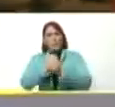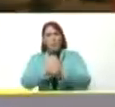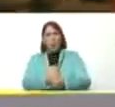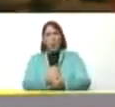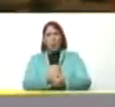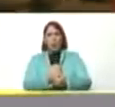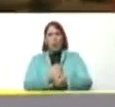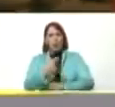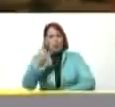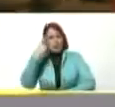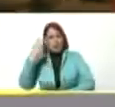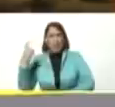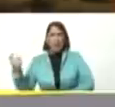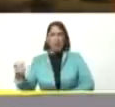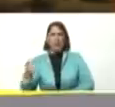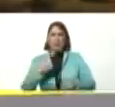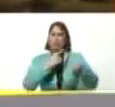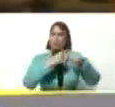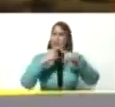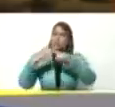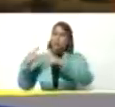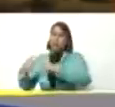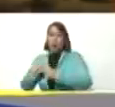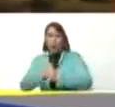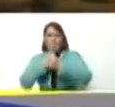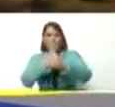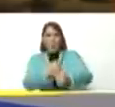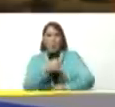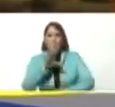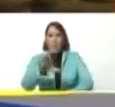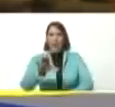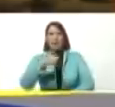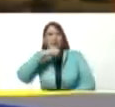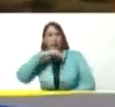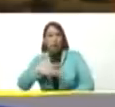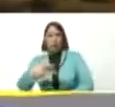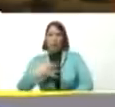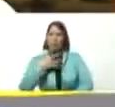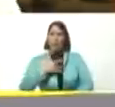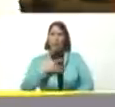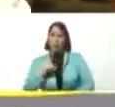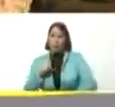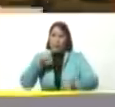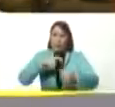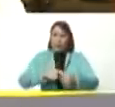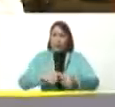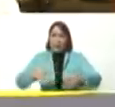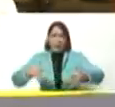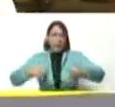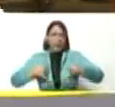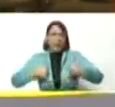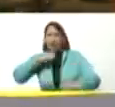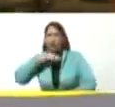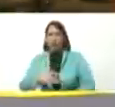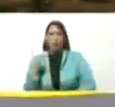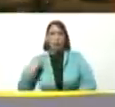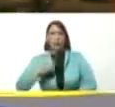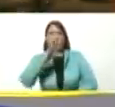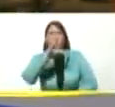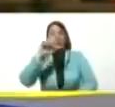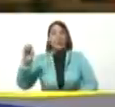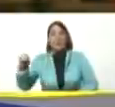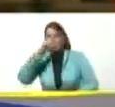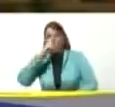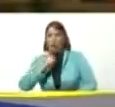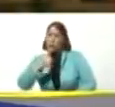multiplicado eso por el amor a la patria, por el amor a la historia propia. Sentirse parte de una historia grande que tiene 500 años